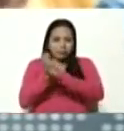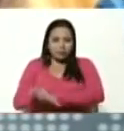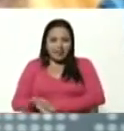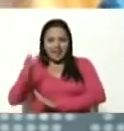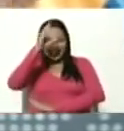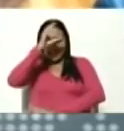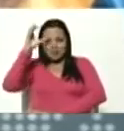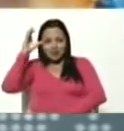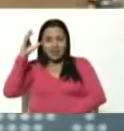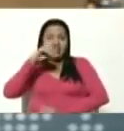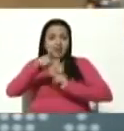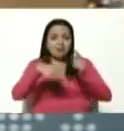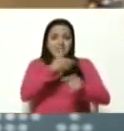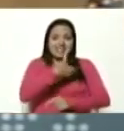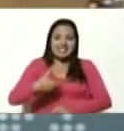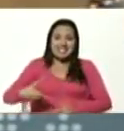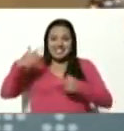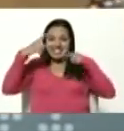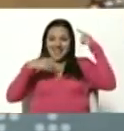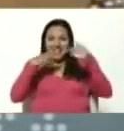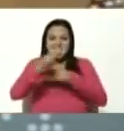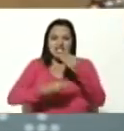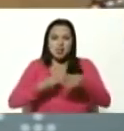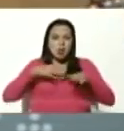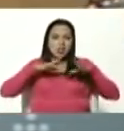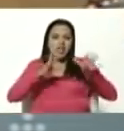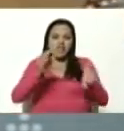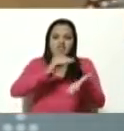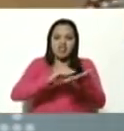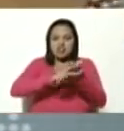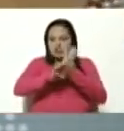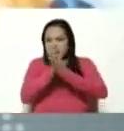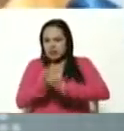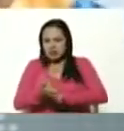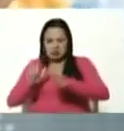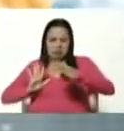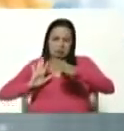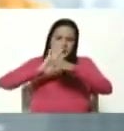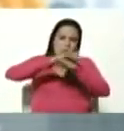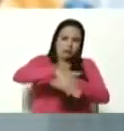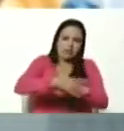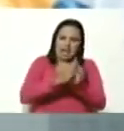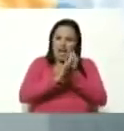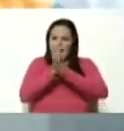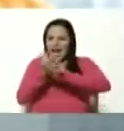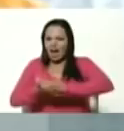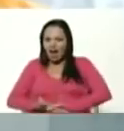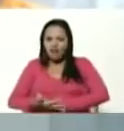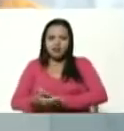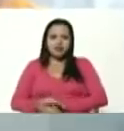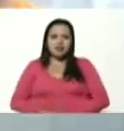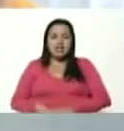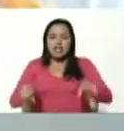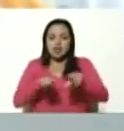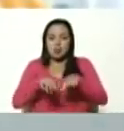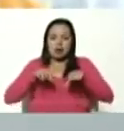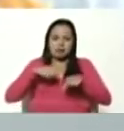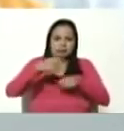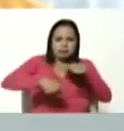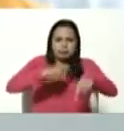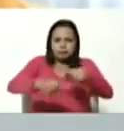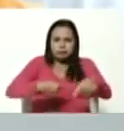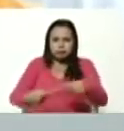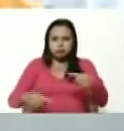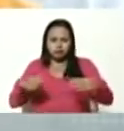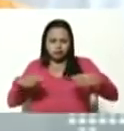el comandante Chávez le dio 10 revolcadas. Le pasó por encima como un tanque a Capriles y a la